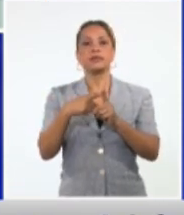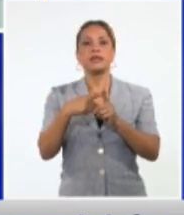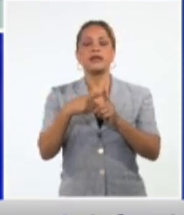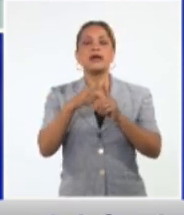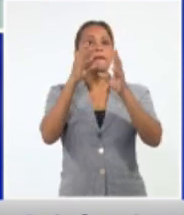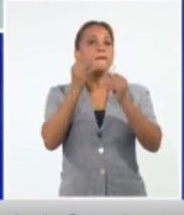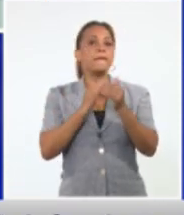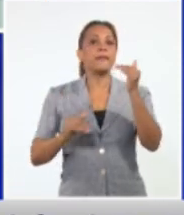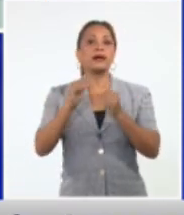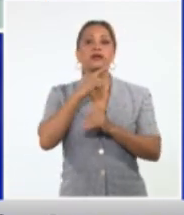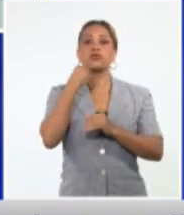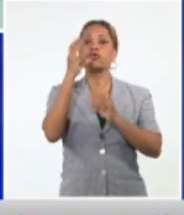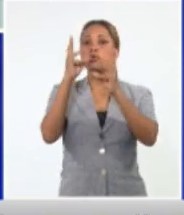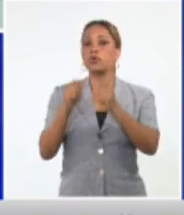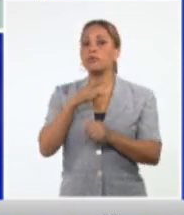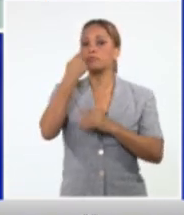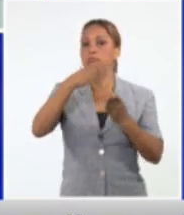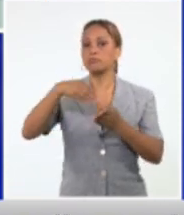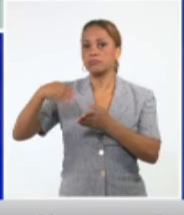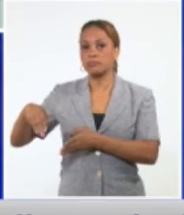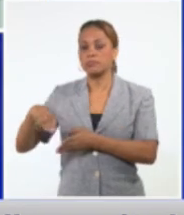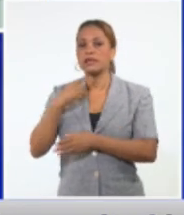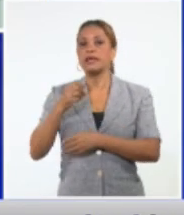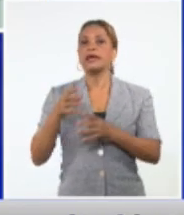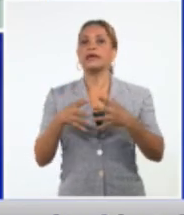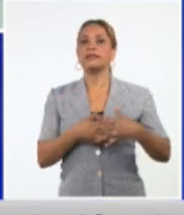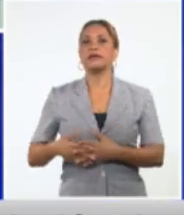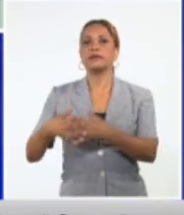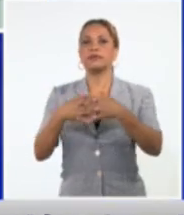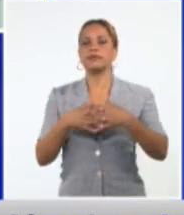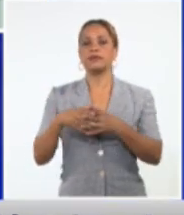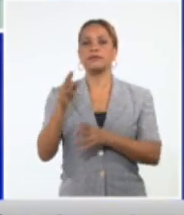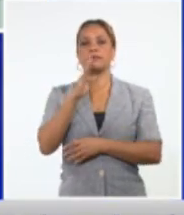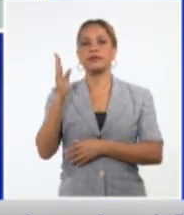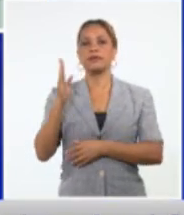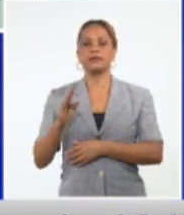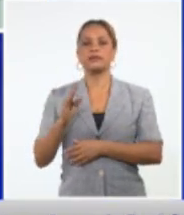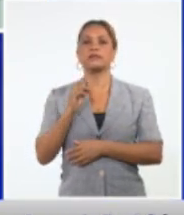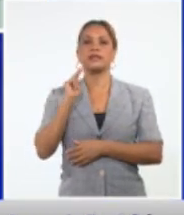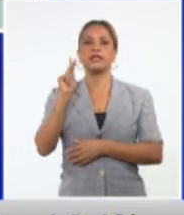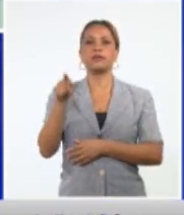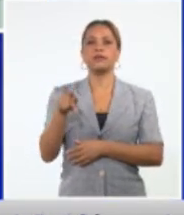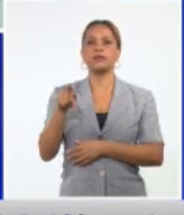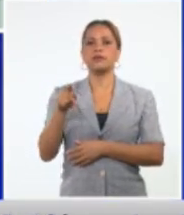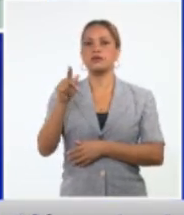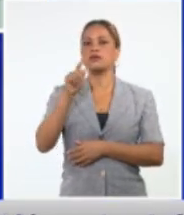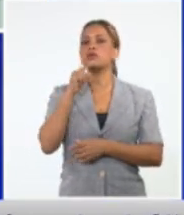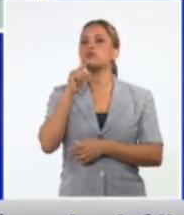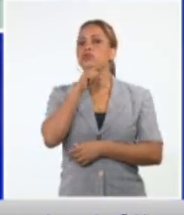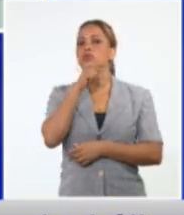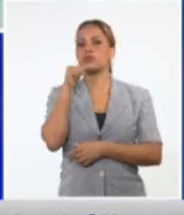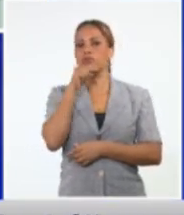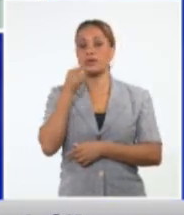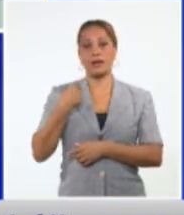de fallecidos, Estados Unidos, Brasil, la India, México y Rusia. Ahora, ayer Estados